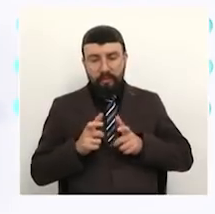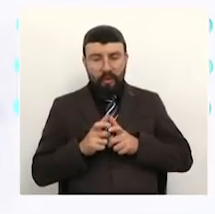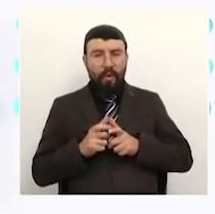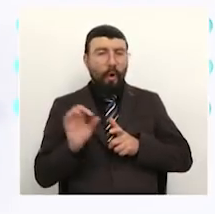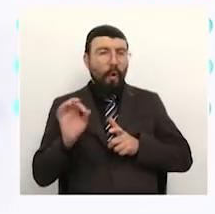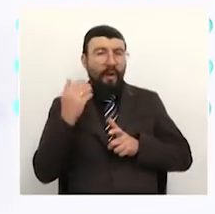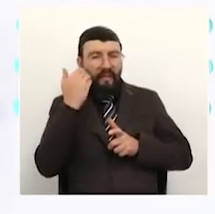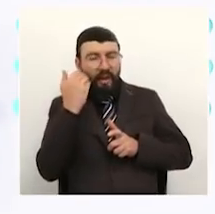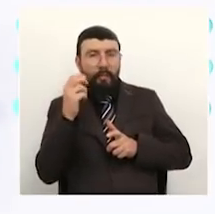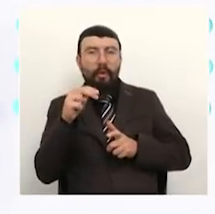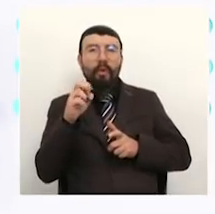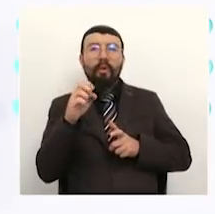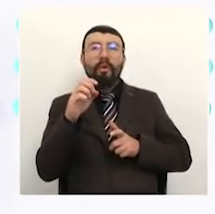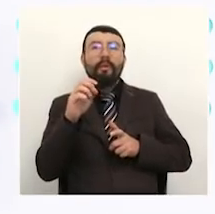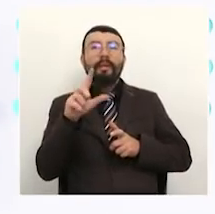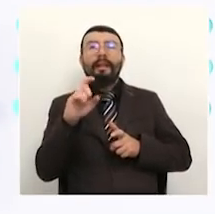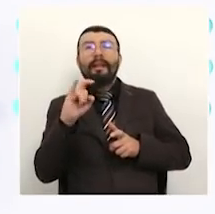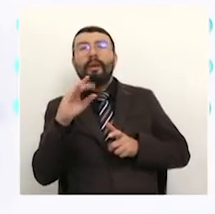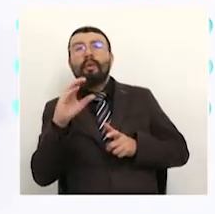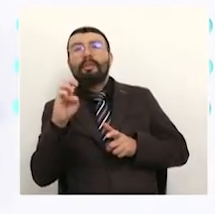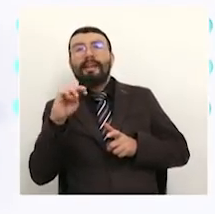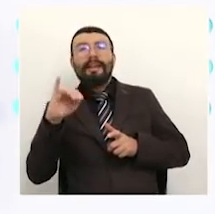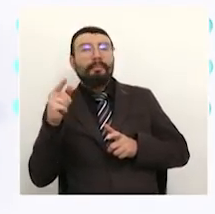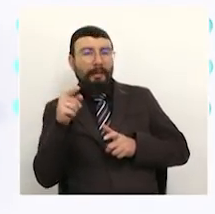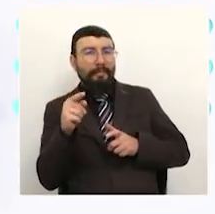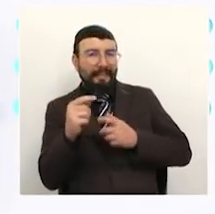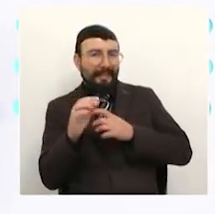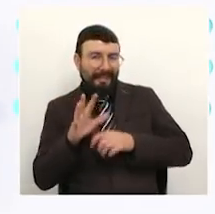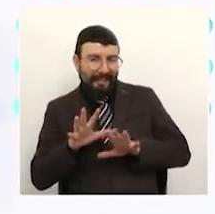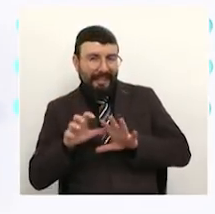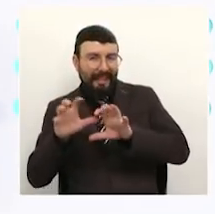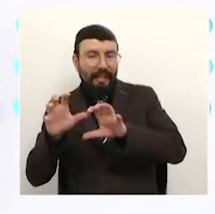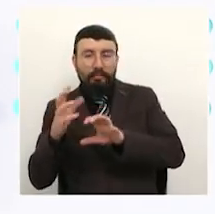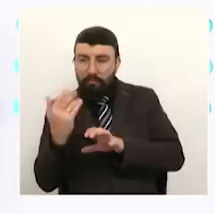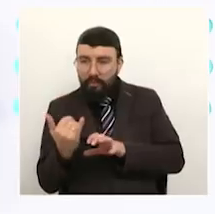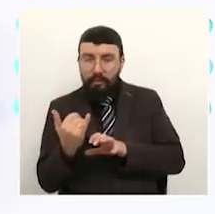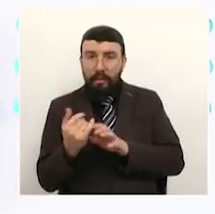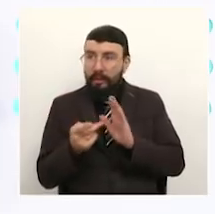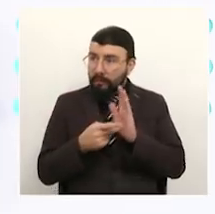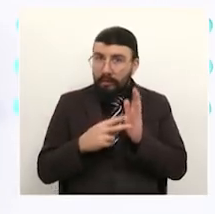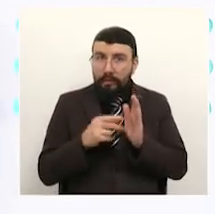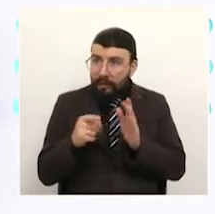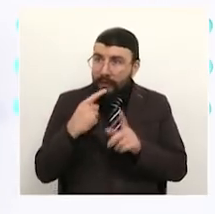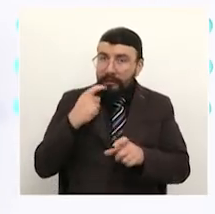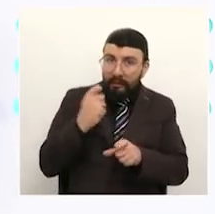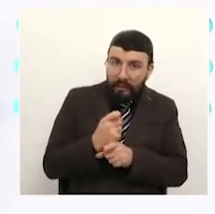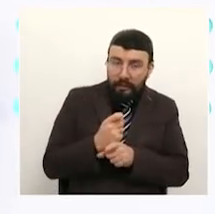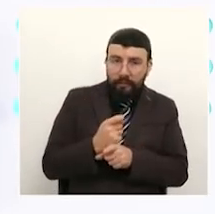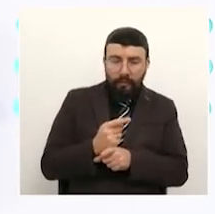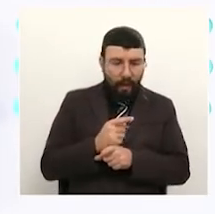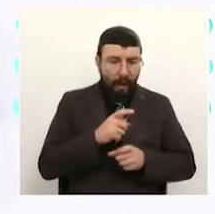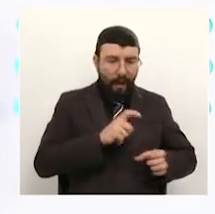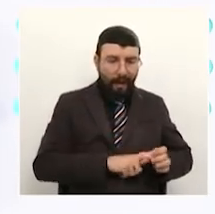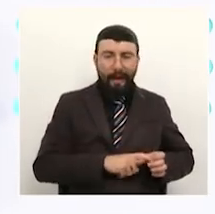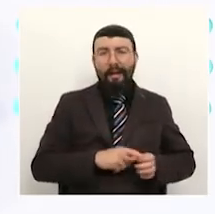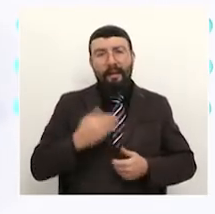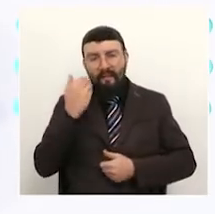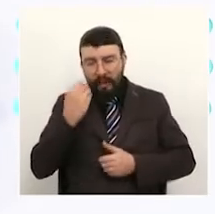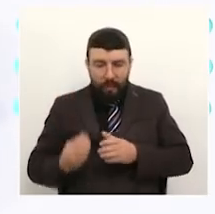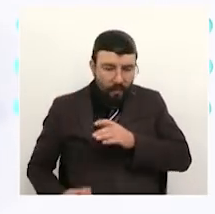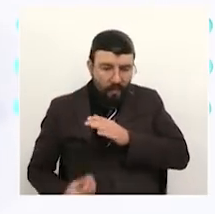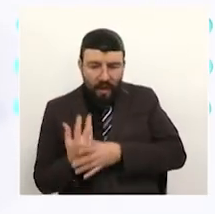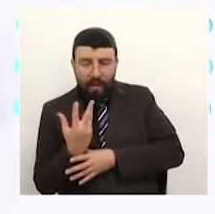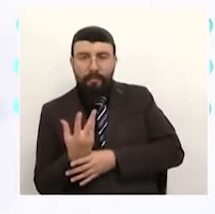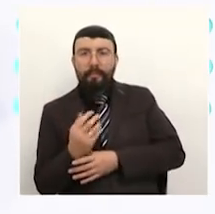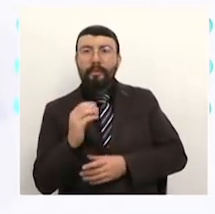cualquier cosa neoclásico que estén en quimioterapia en fin no van a hacer estos complejos y no van a ser fácil y feroz por lo tanto yo le puedo hacer todas las